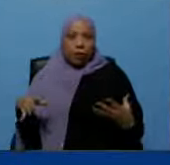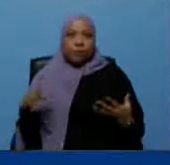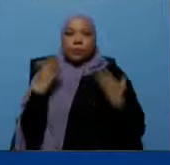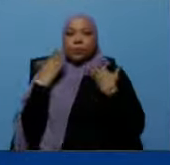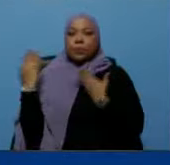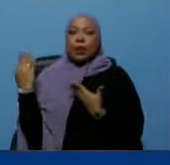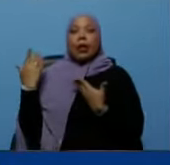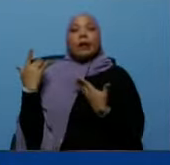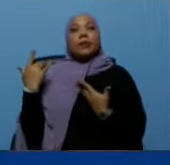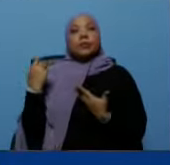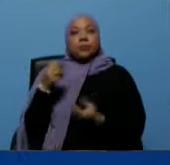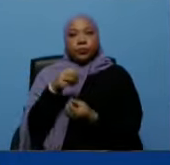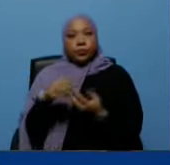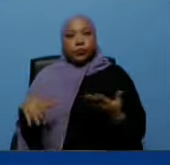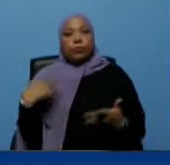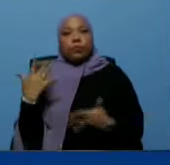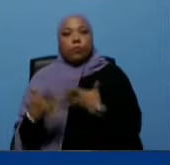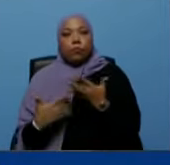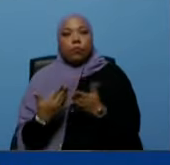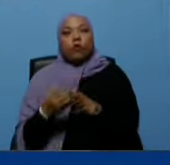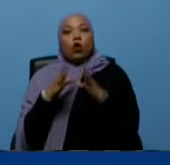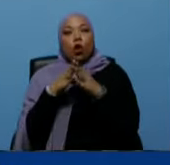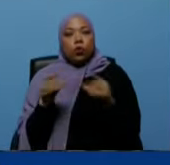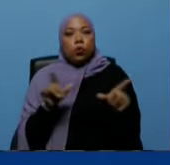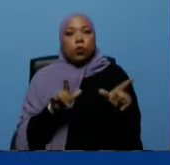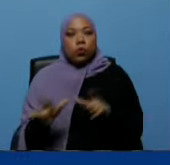traemos aquí donde es gratuito